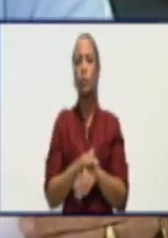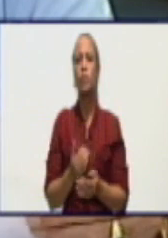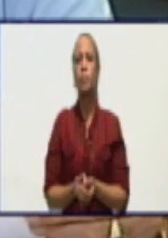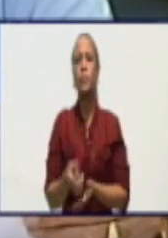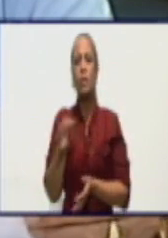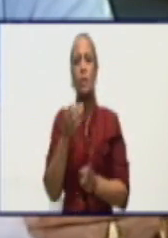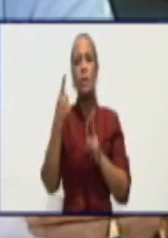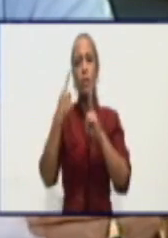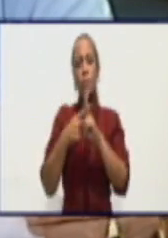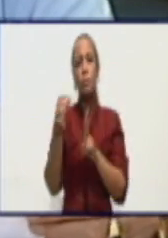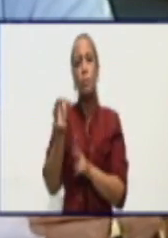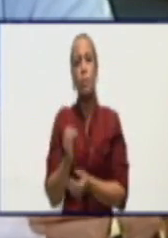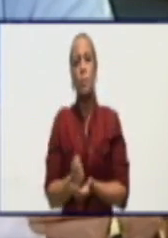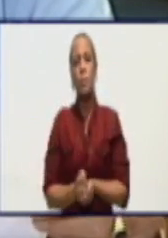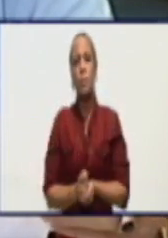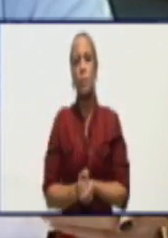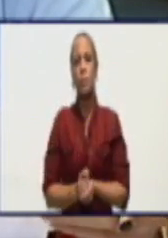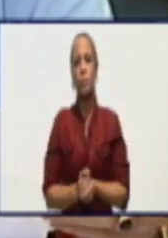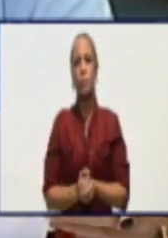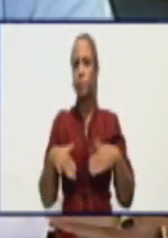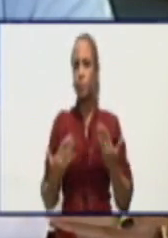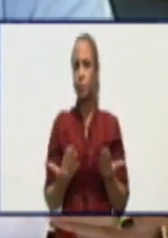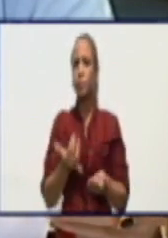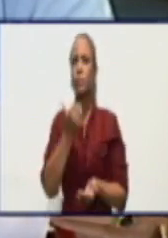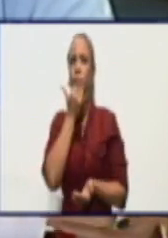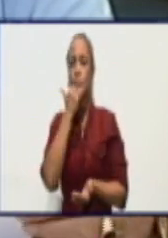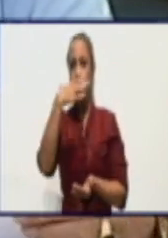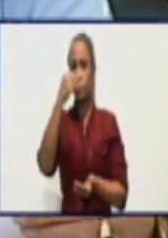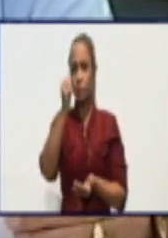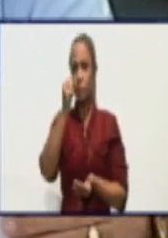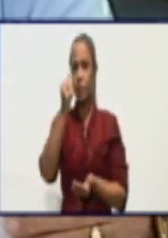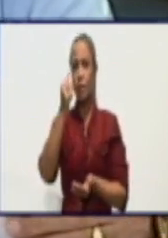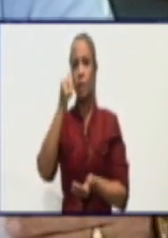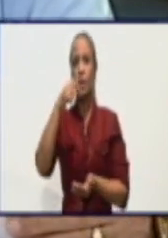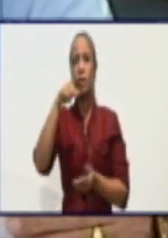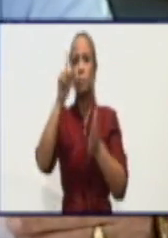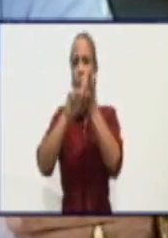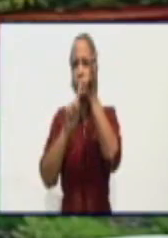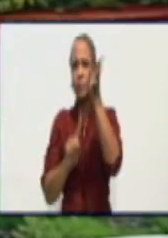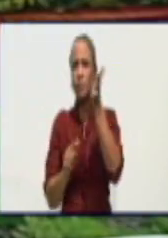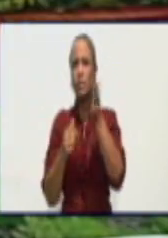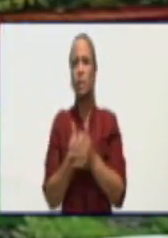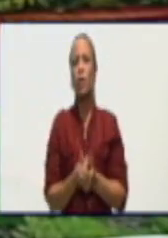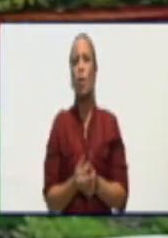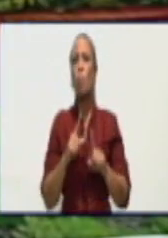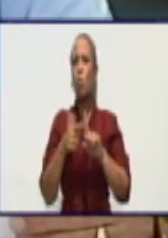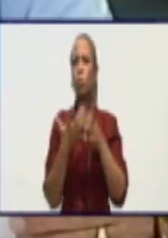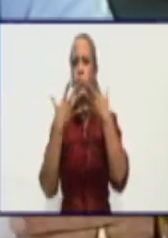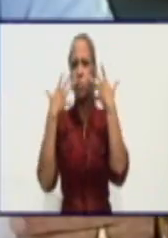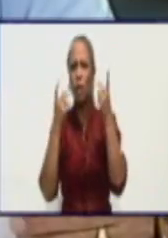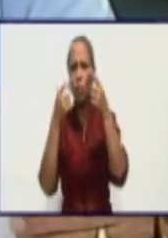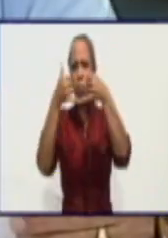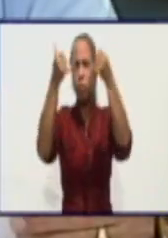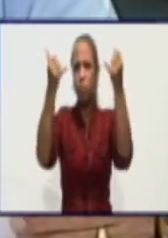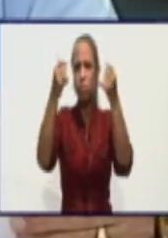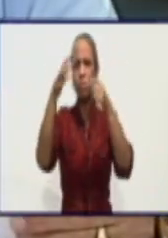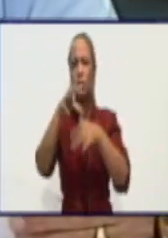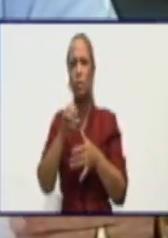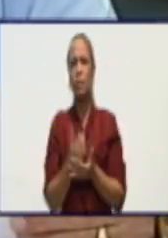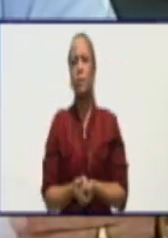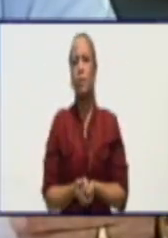Bayamo, hubo una interrupción por un cortocircuito en una barra de la subestación por un gato que se introdujo en la subestación.